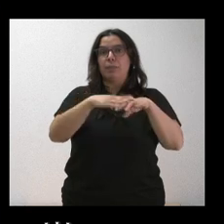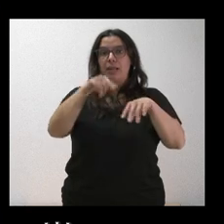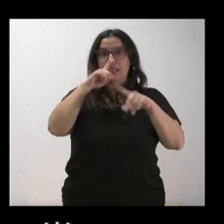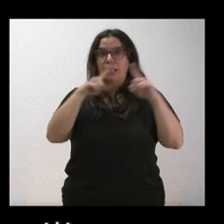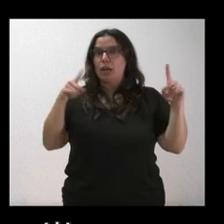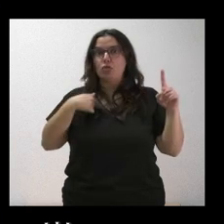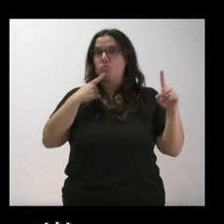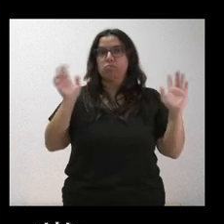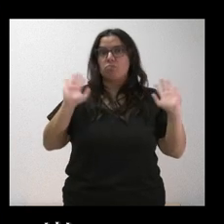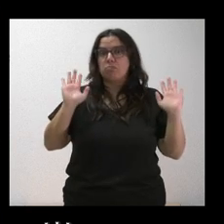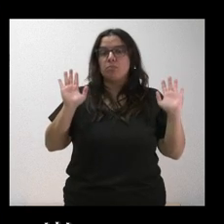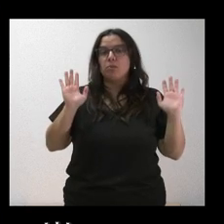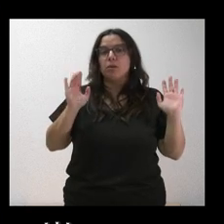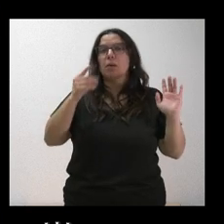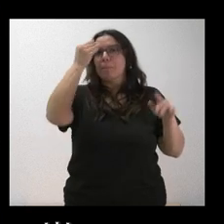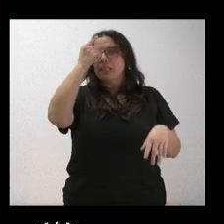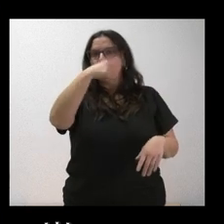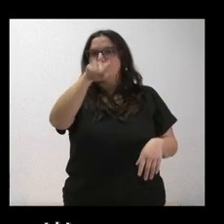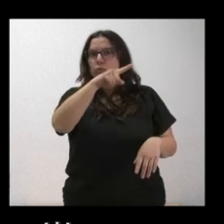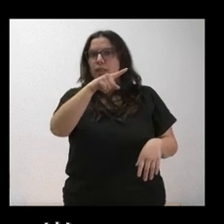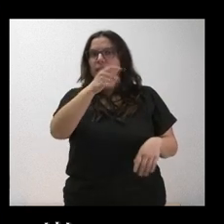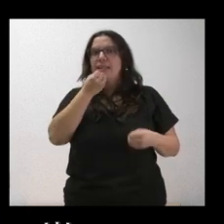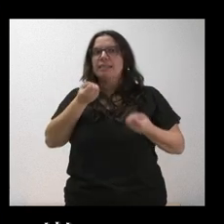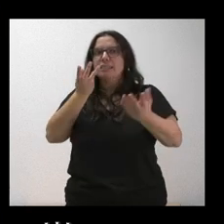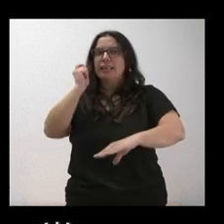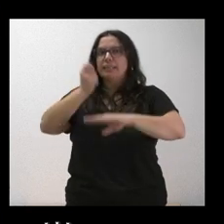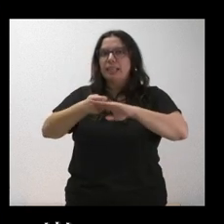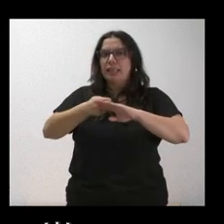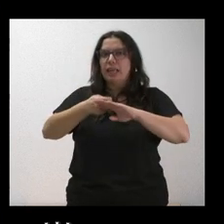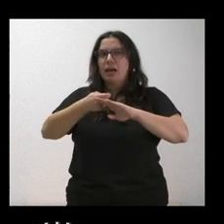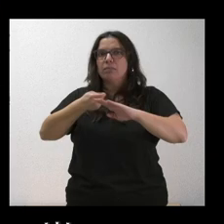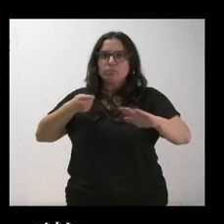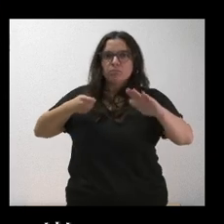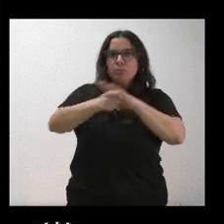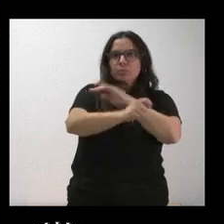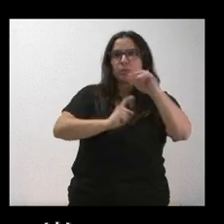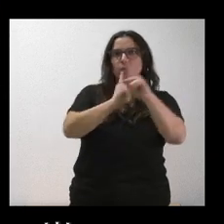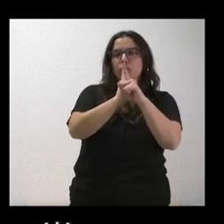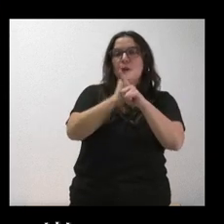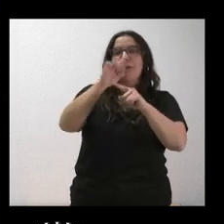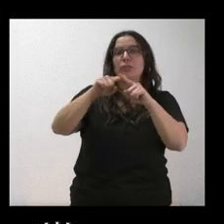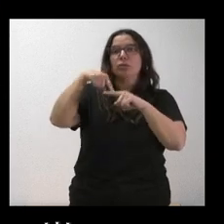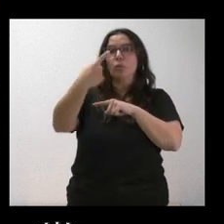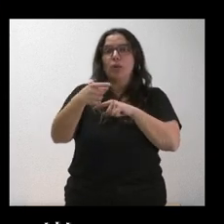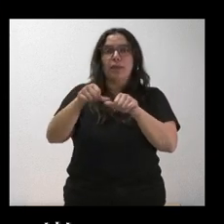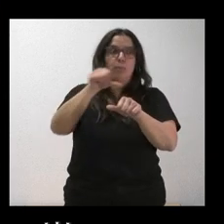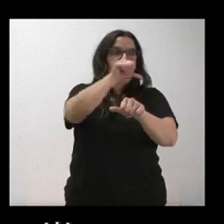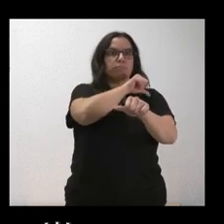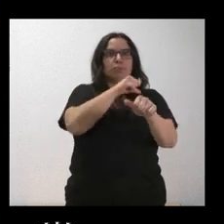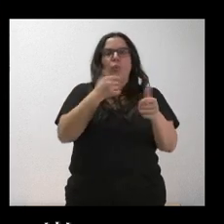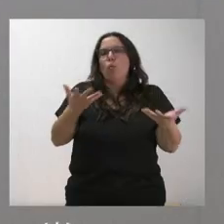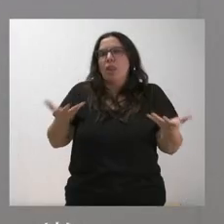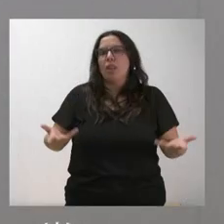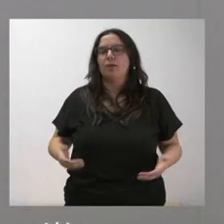gustaría saber también si piensan recurrir esta sentencia y Qué efectos tiene eh con carácter retroactivo